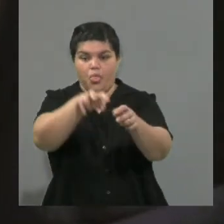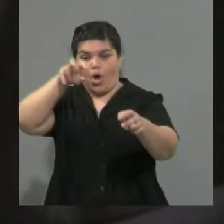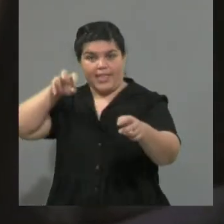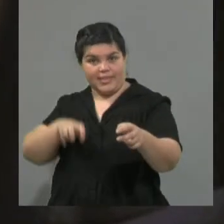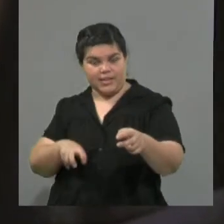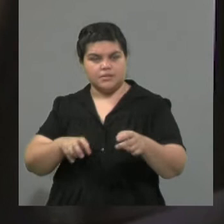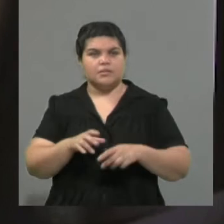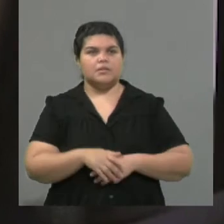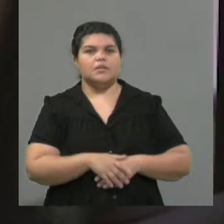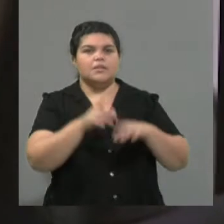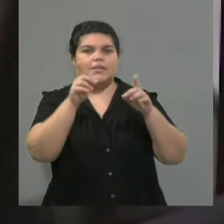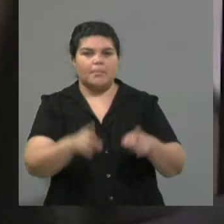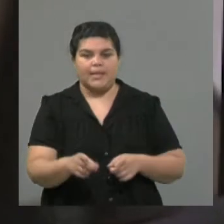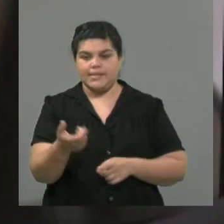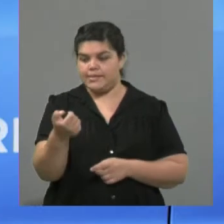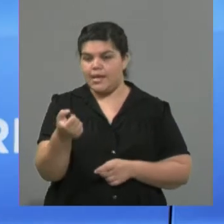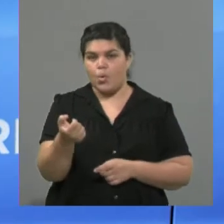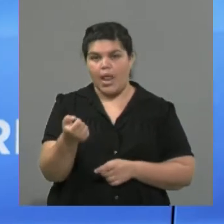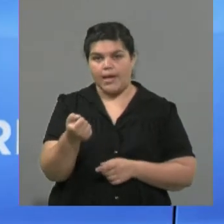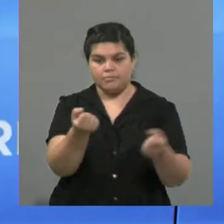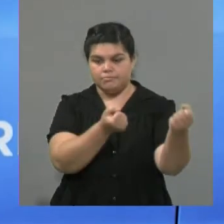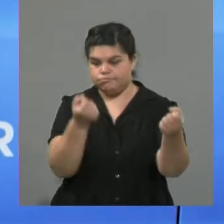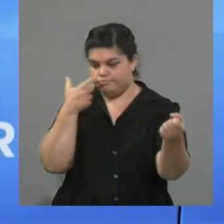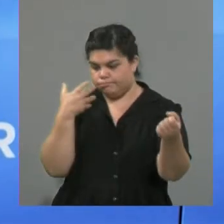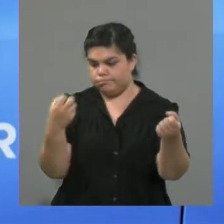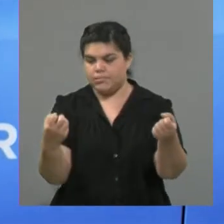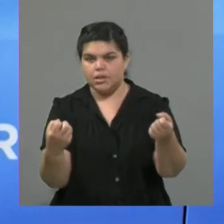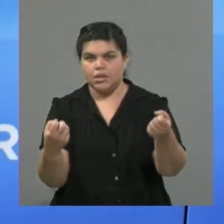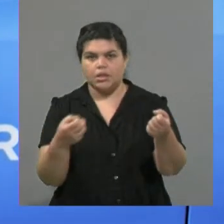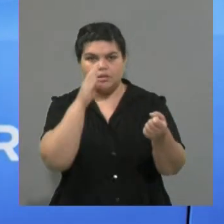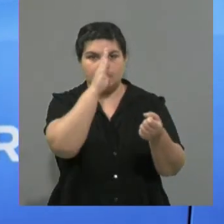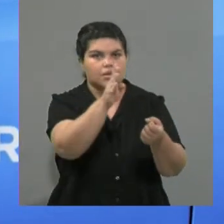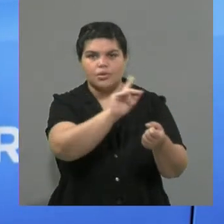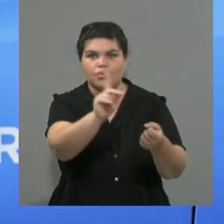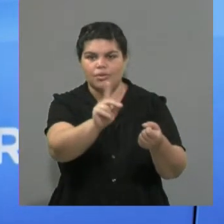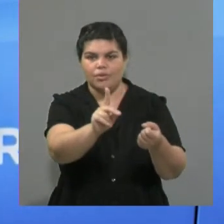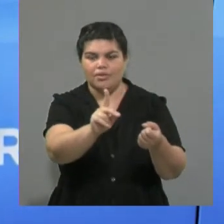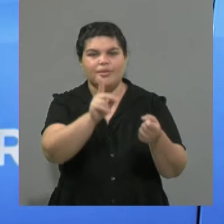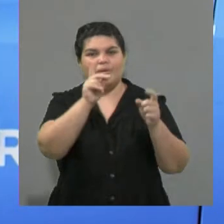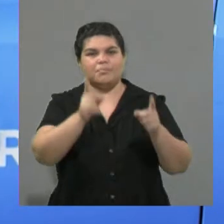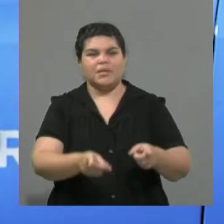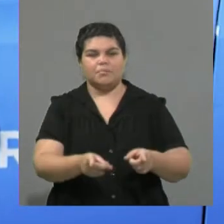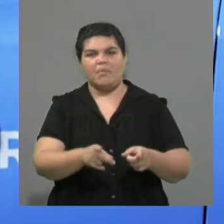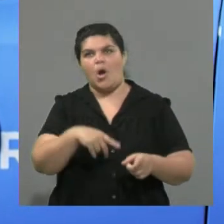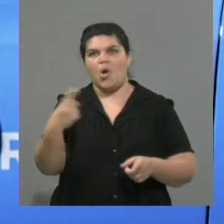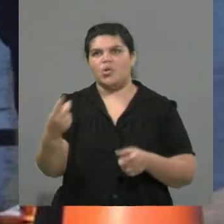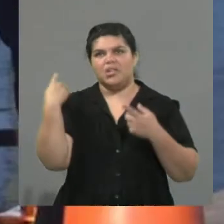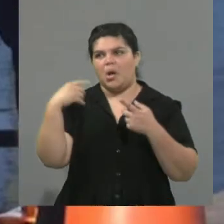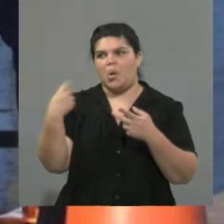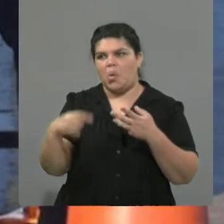en especial el celular y otros distractores que usamos cuando inconscientemente